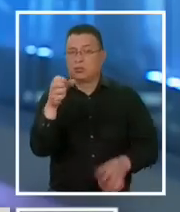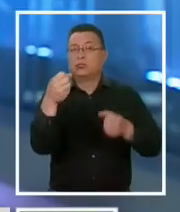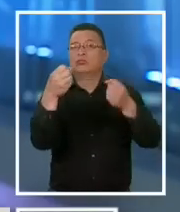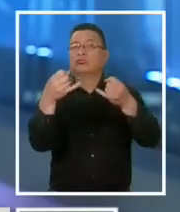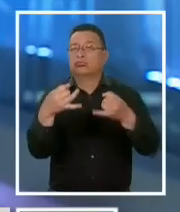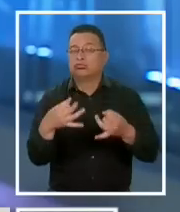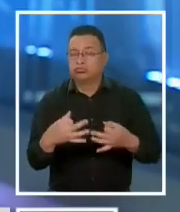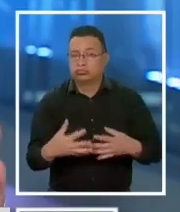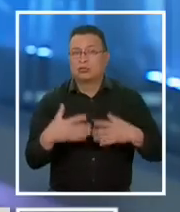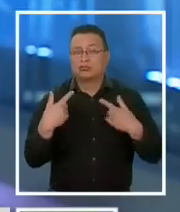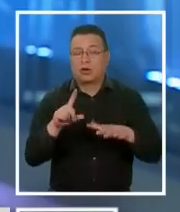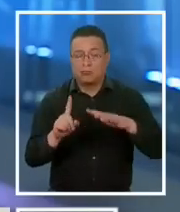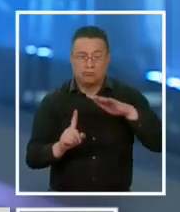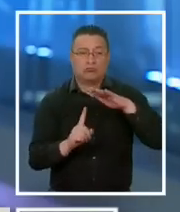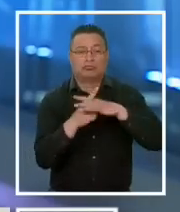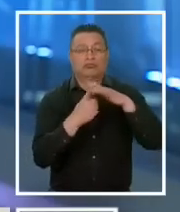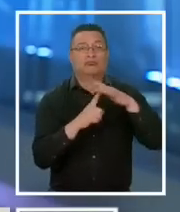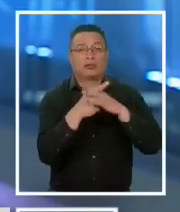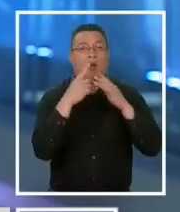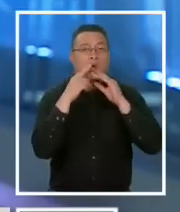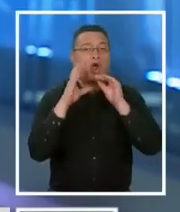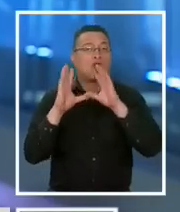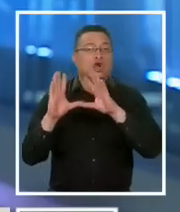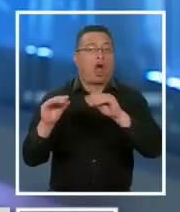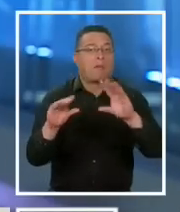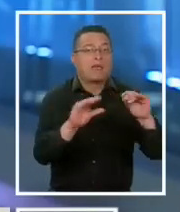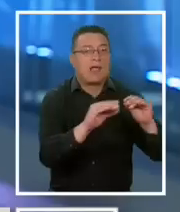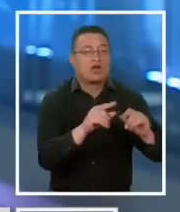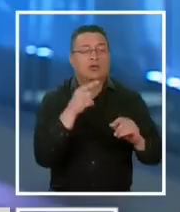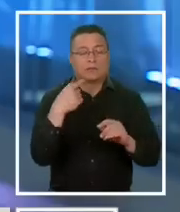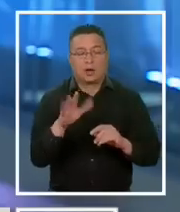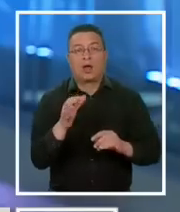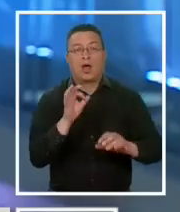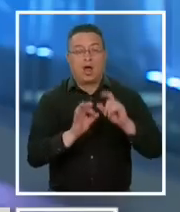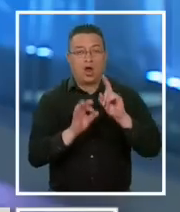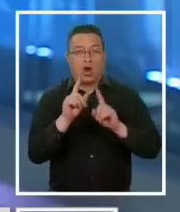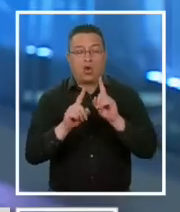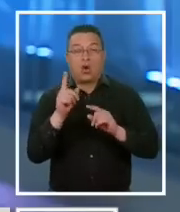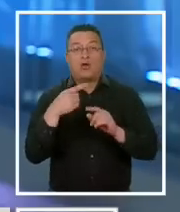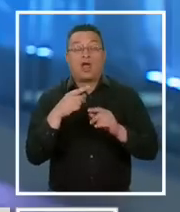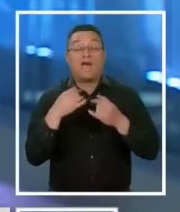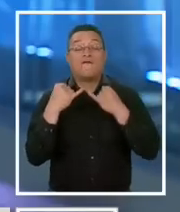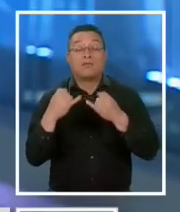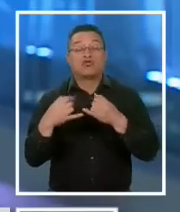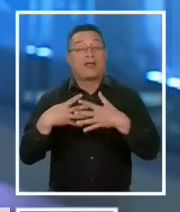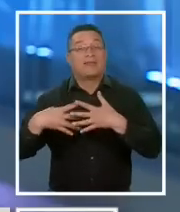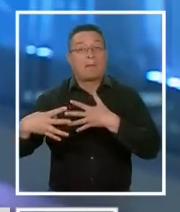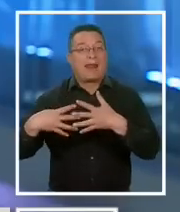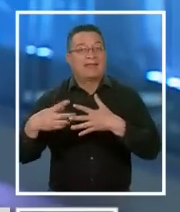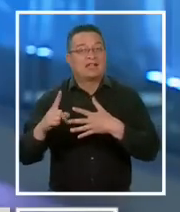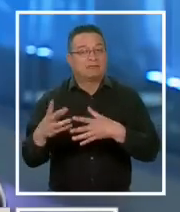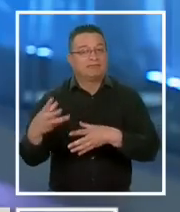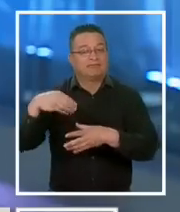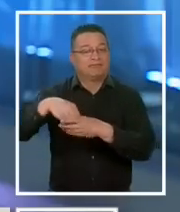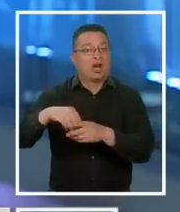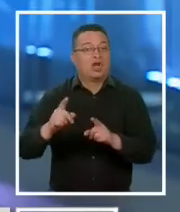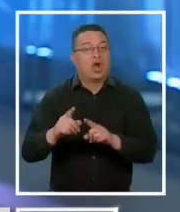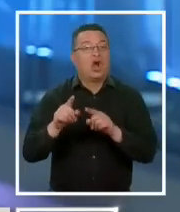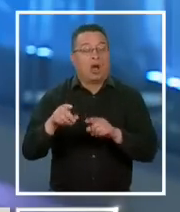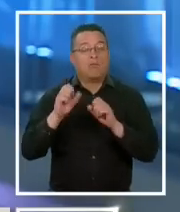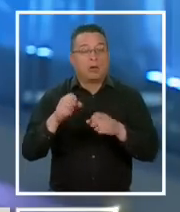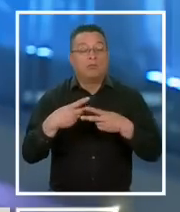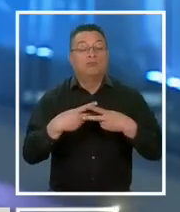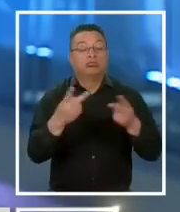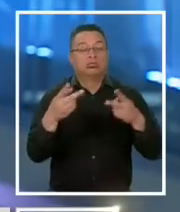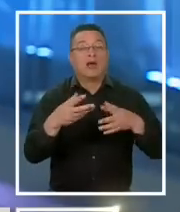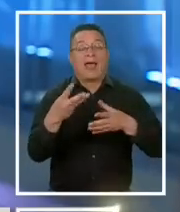o cuestiones que salieron dentro de los comentarios que pudiesen ser que no eran información de transparencia y que o que hay información que pueda haber